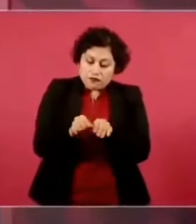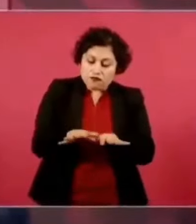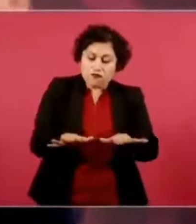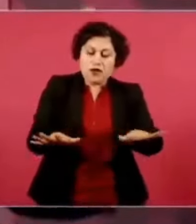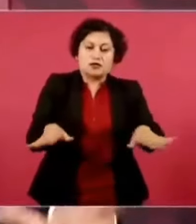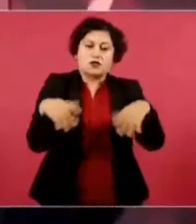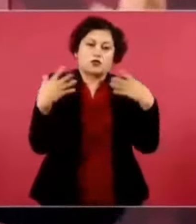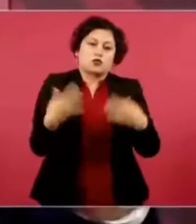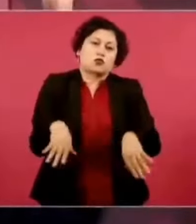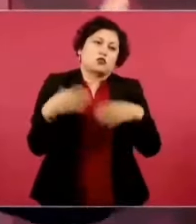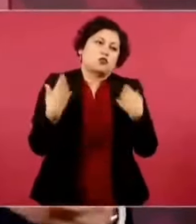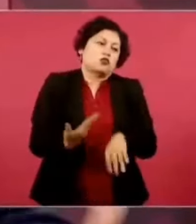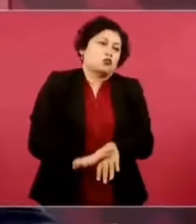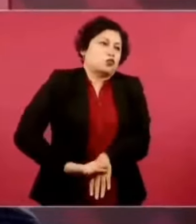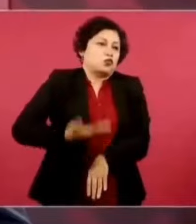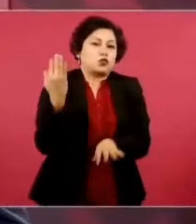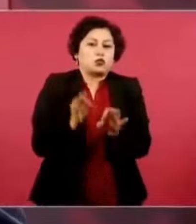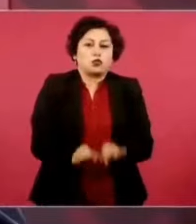porque un pueblo informado